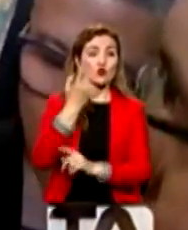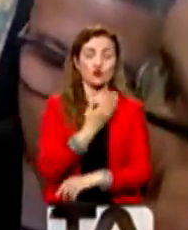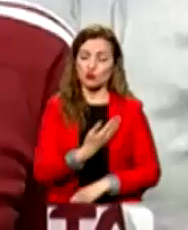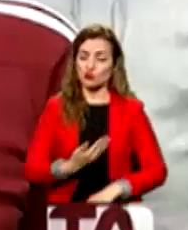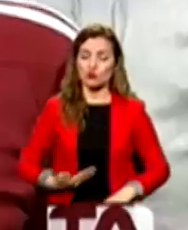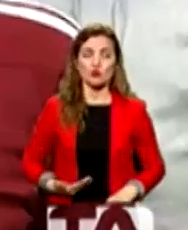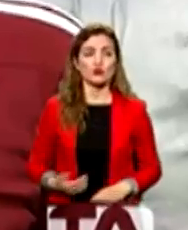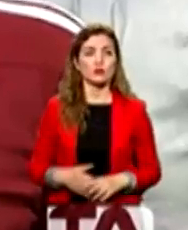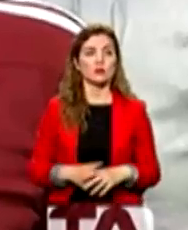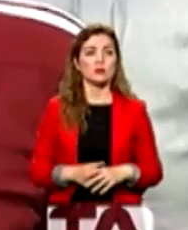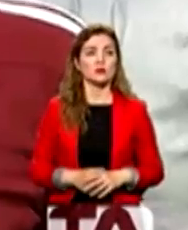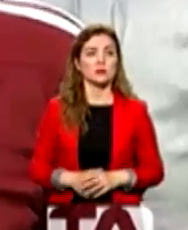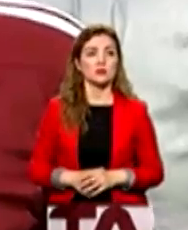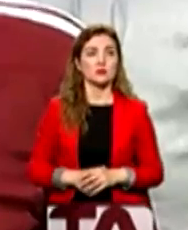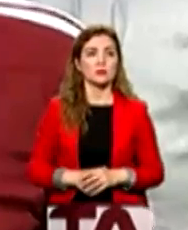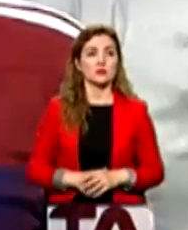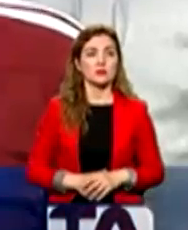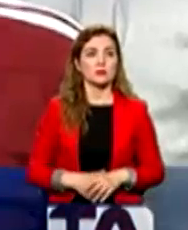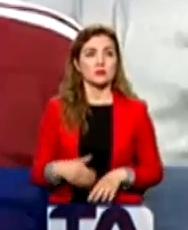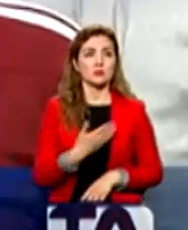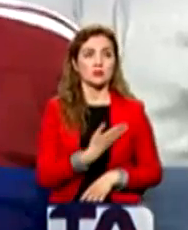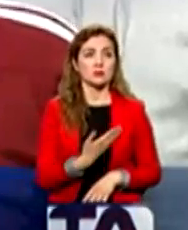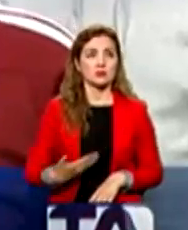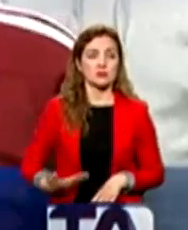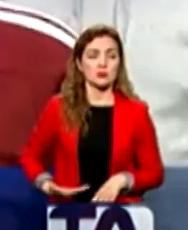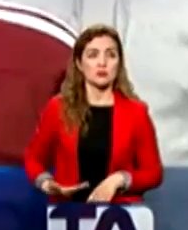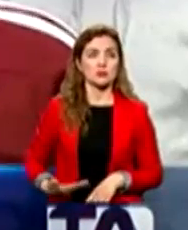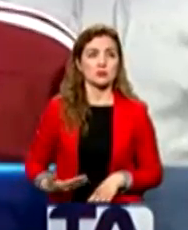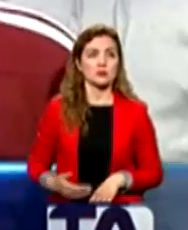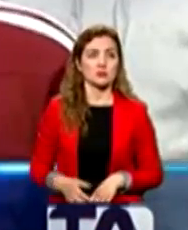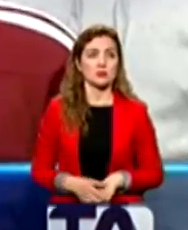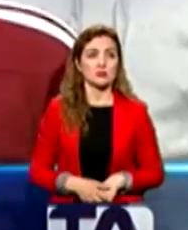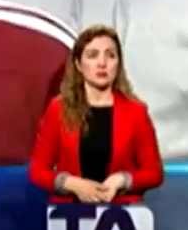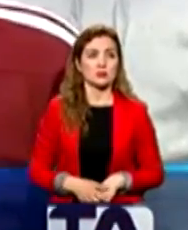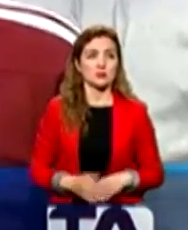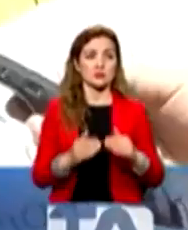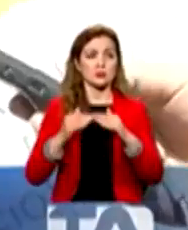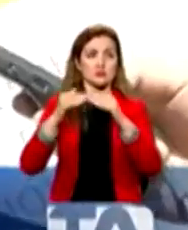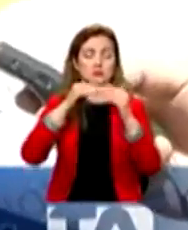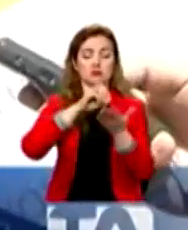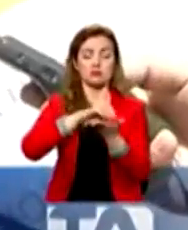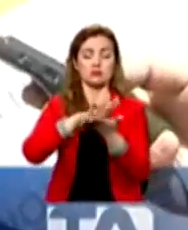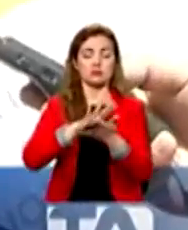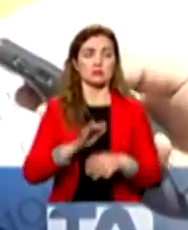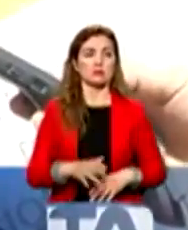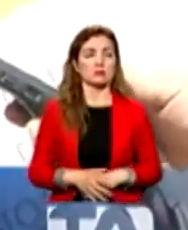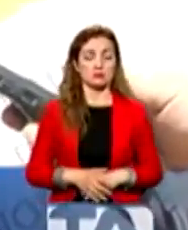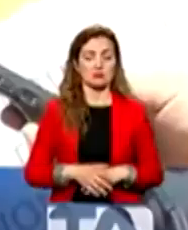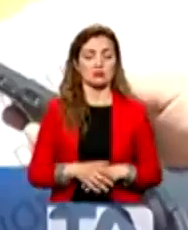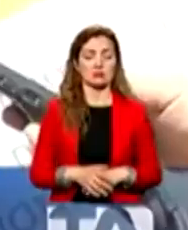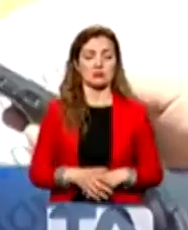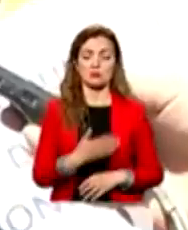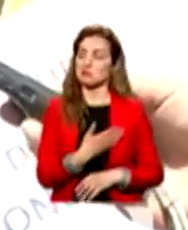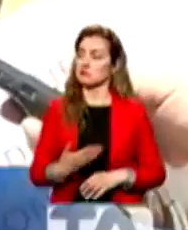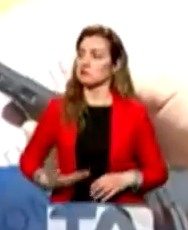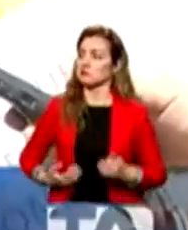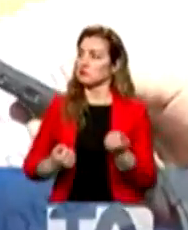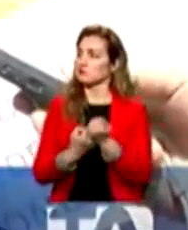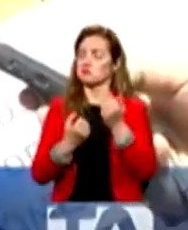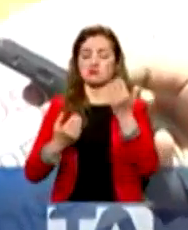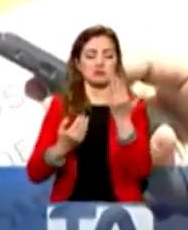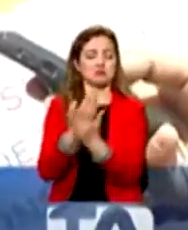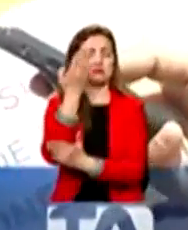presidente. Espero que este presidente realmente restablezca nuestra democracia. Él está dando un nuevo apoyo y